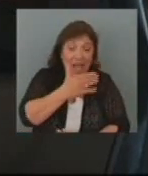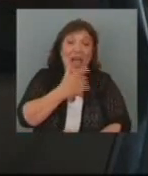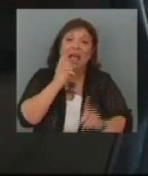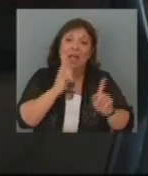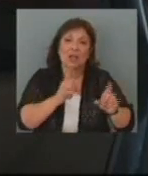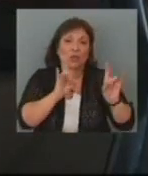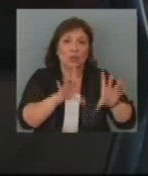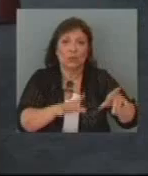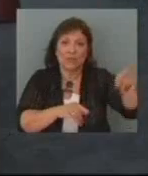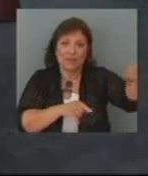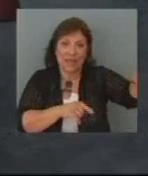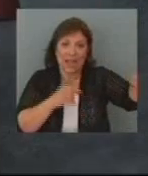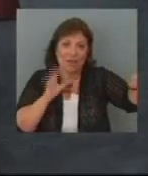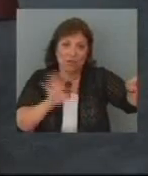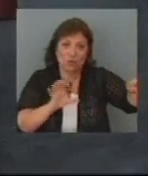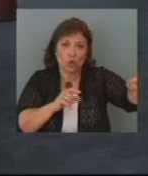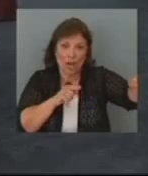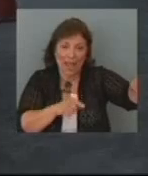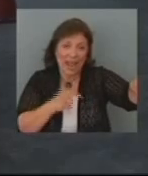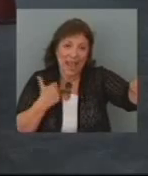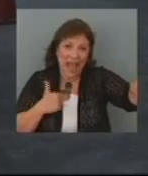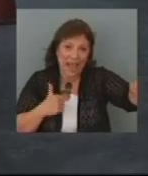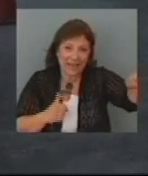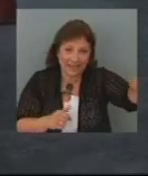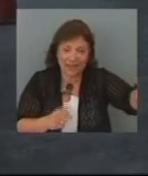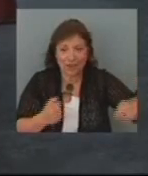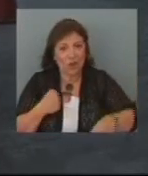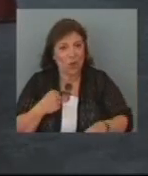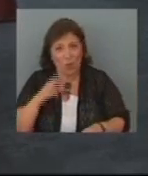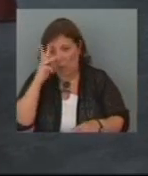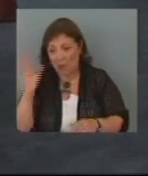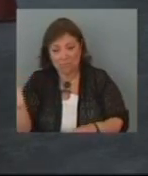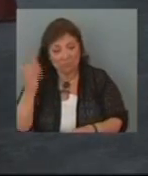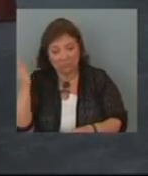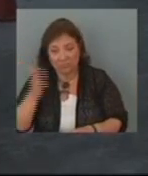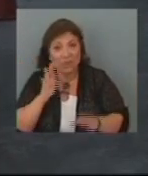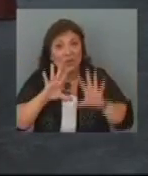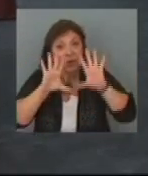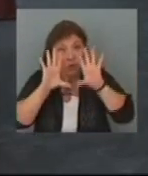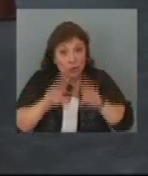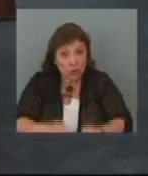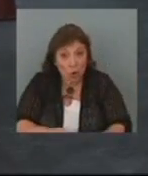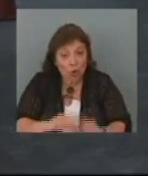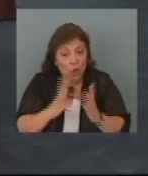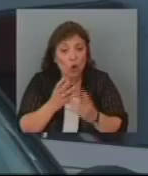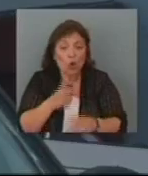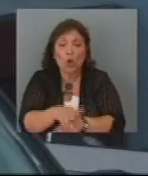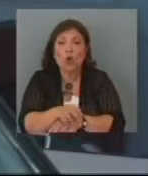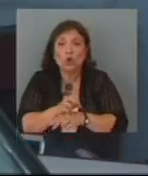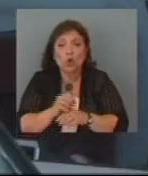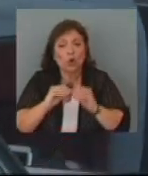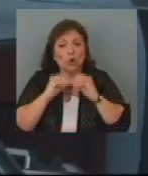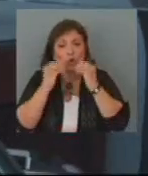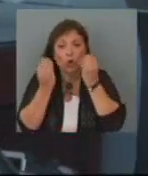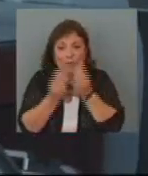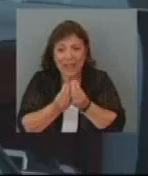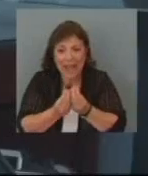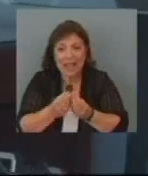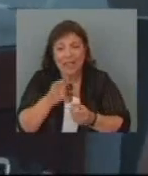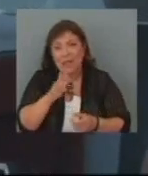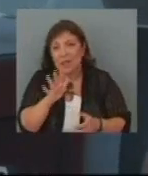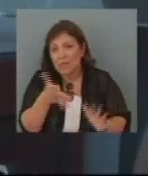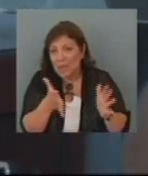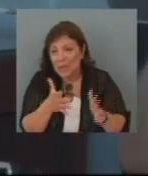quedará exclusivamente en manos de los funcionarios del país vecino. Todos los trámites se realizan en el área de control integrado, pero se estima que la